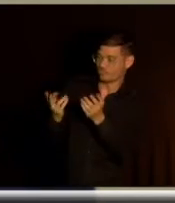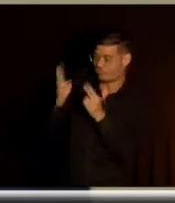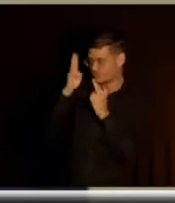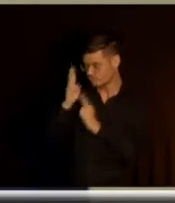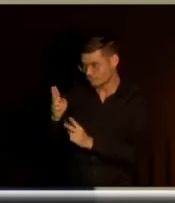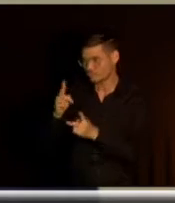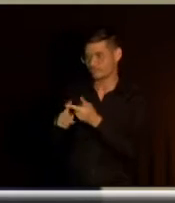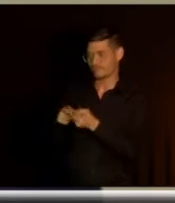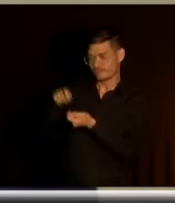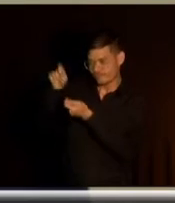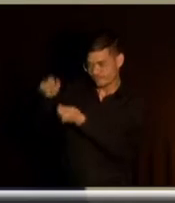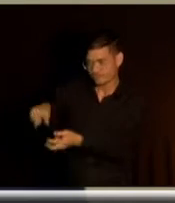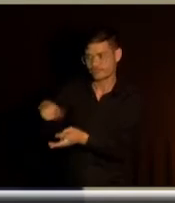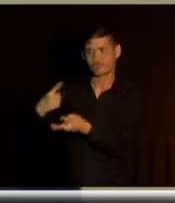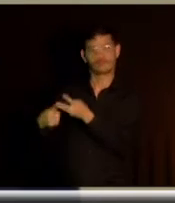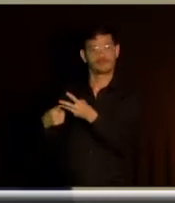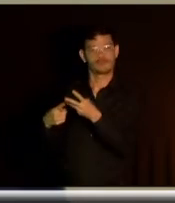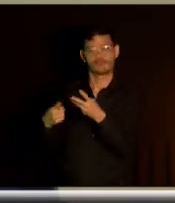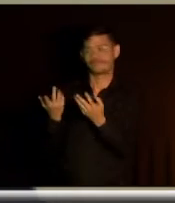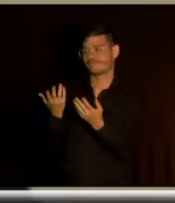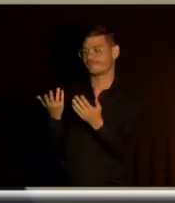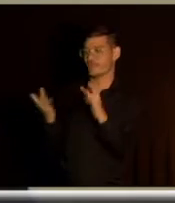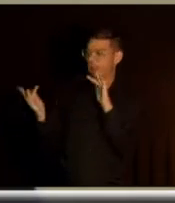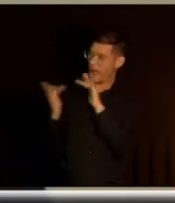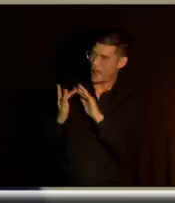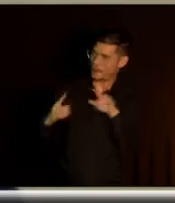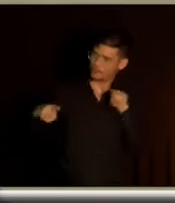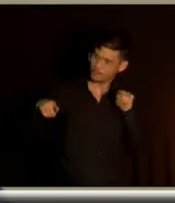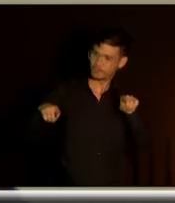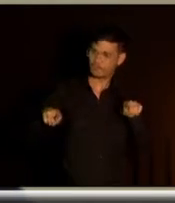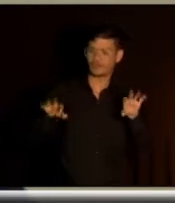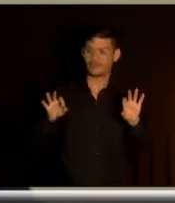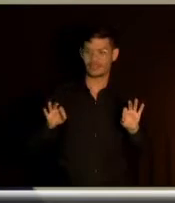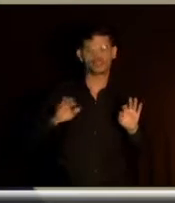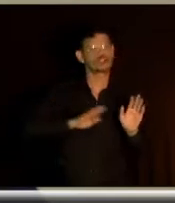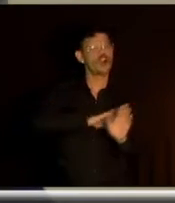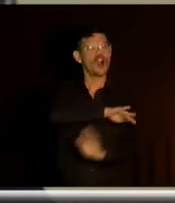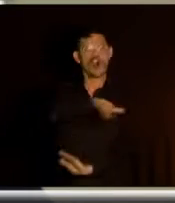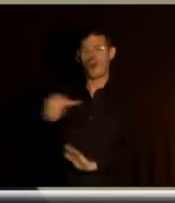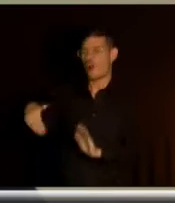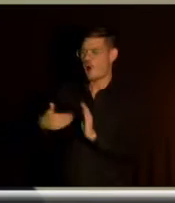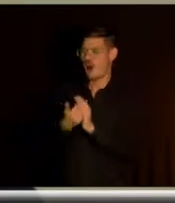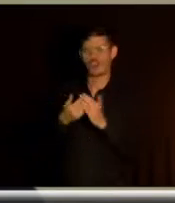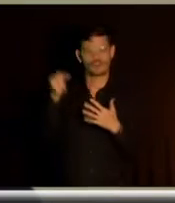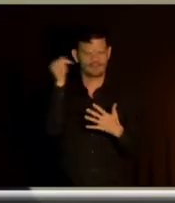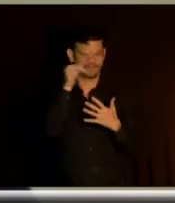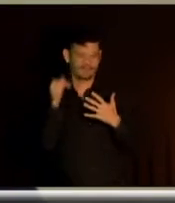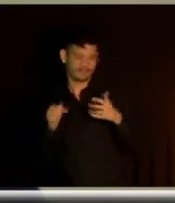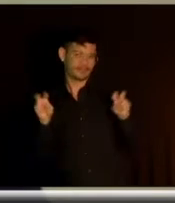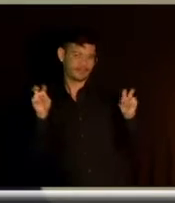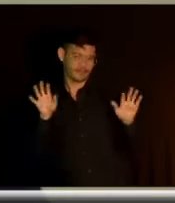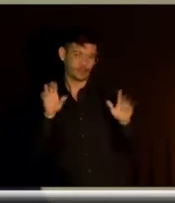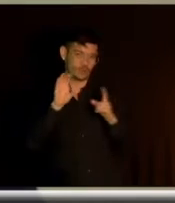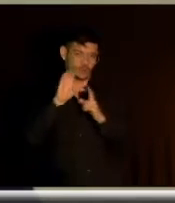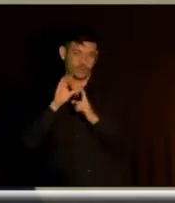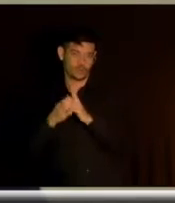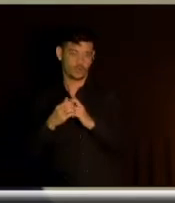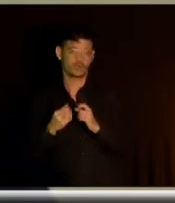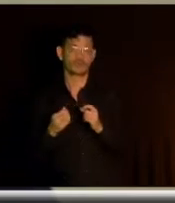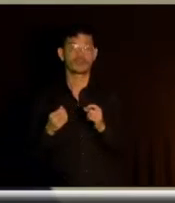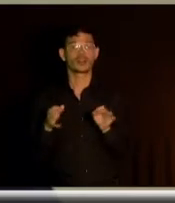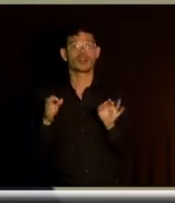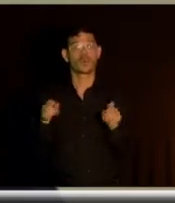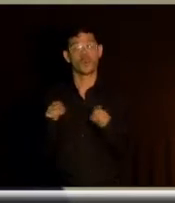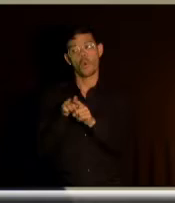patrocinio, en sintonía, en todos estos aspectos culturales que van a hacer que